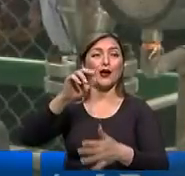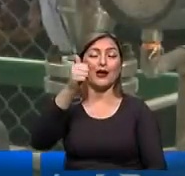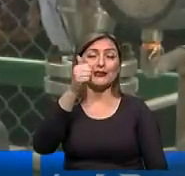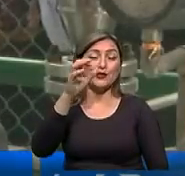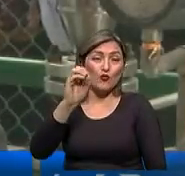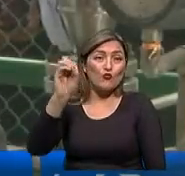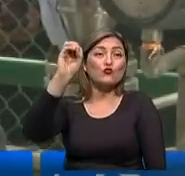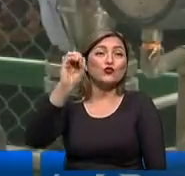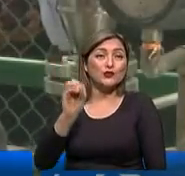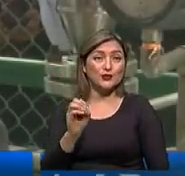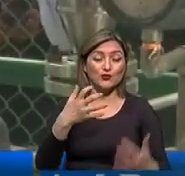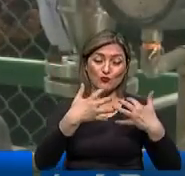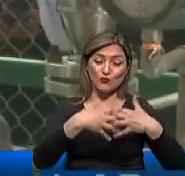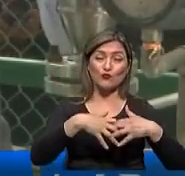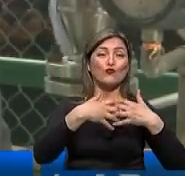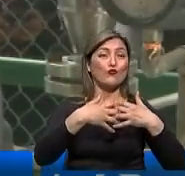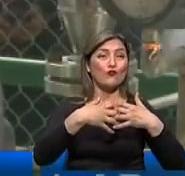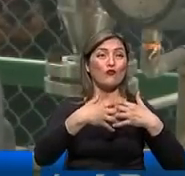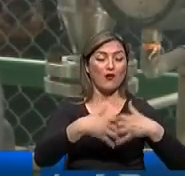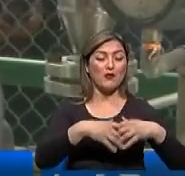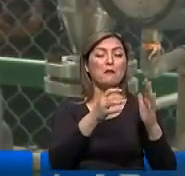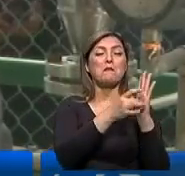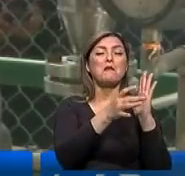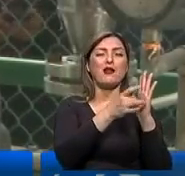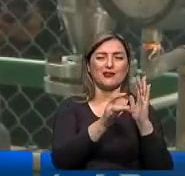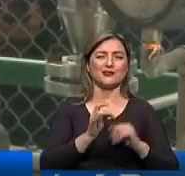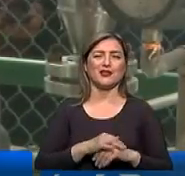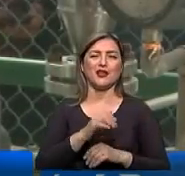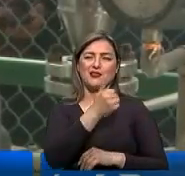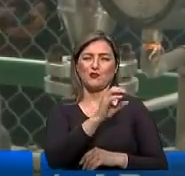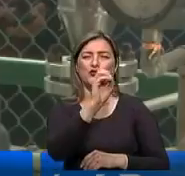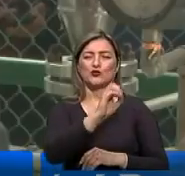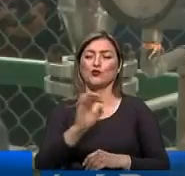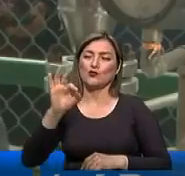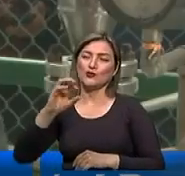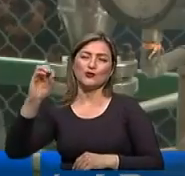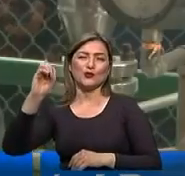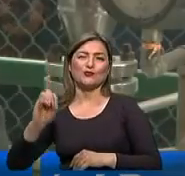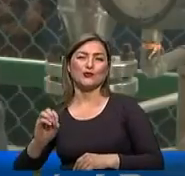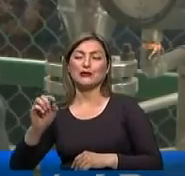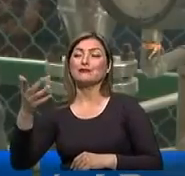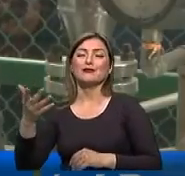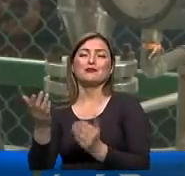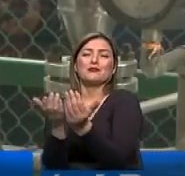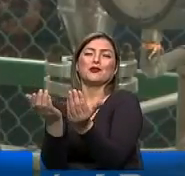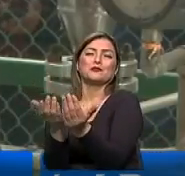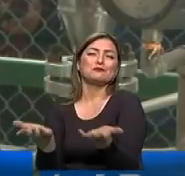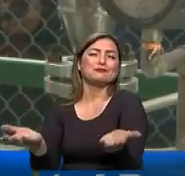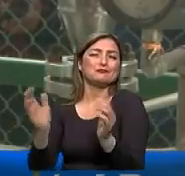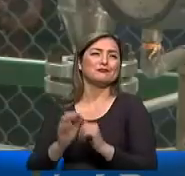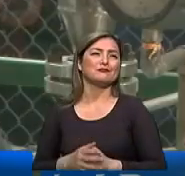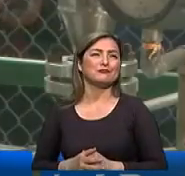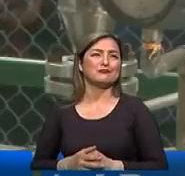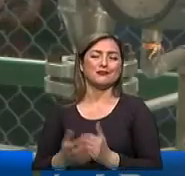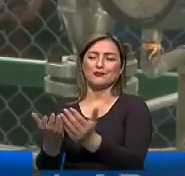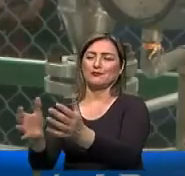el 10% de los plásticos se reciclan. El 90% van a los botaderos de basura. Entonces, ¿por qué vamos a matar el plástico